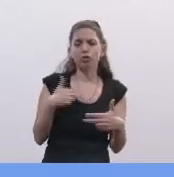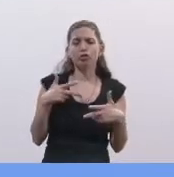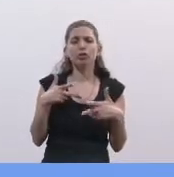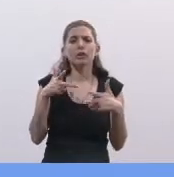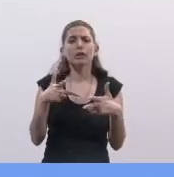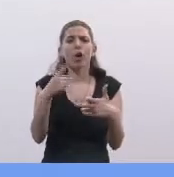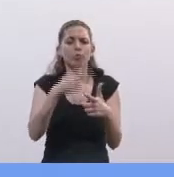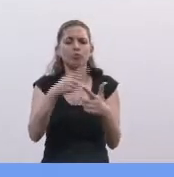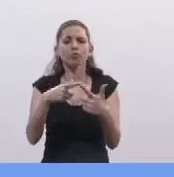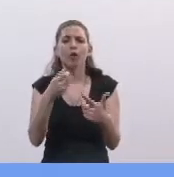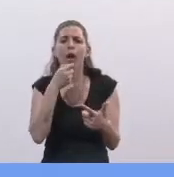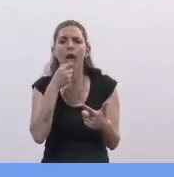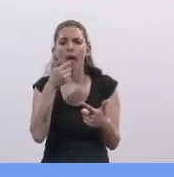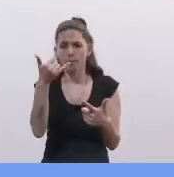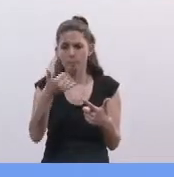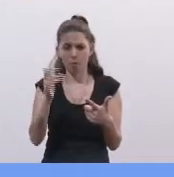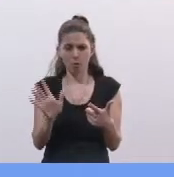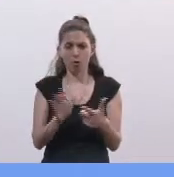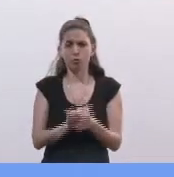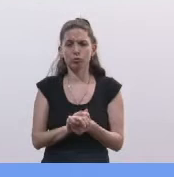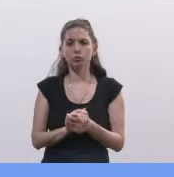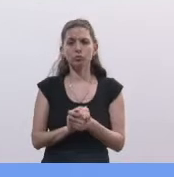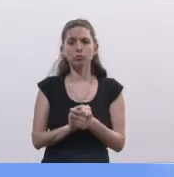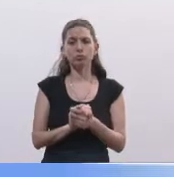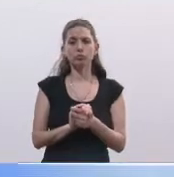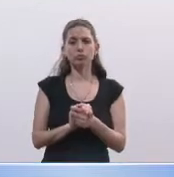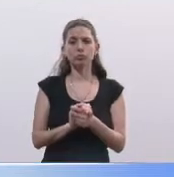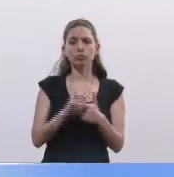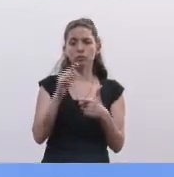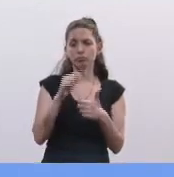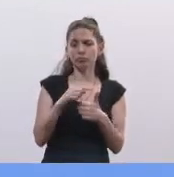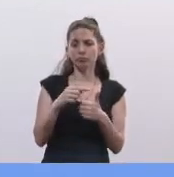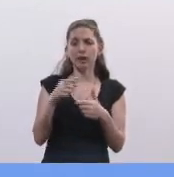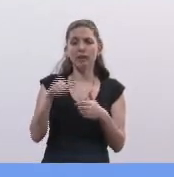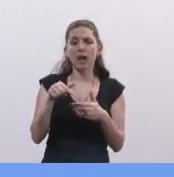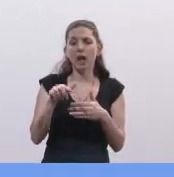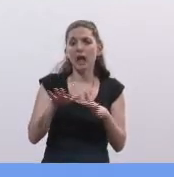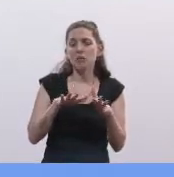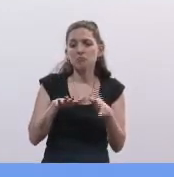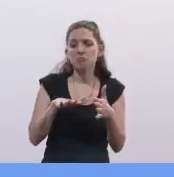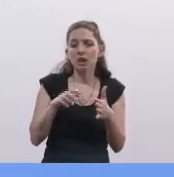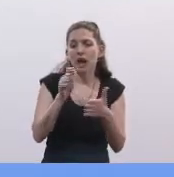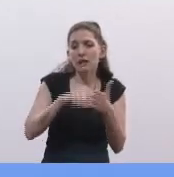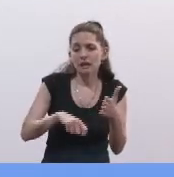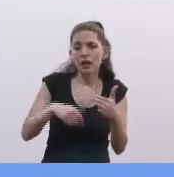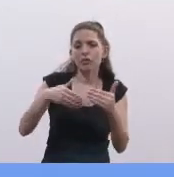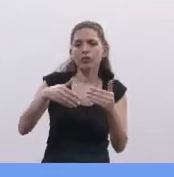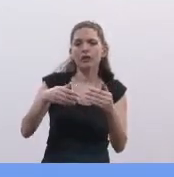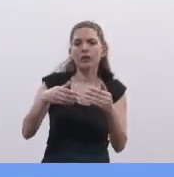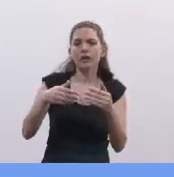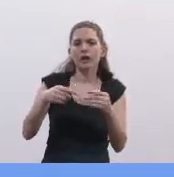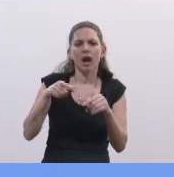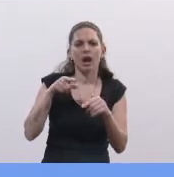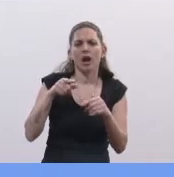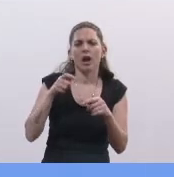quiero poner dos ejemplos de lo que hicieron y fueron quienes atacan